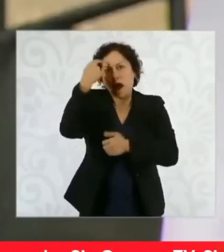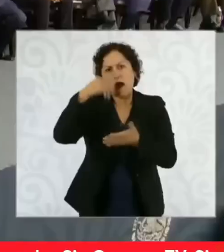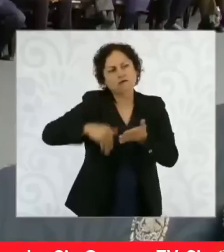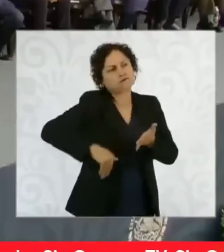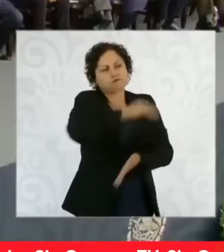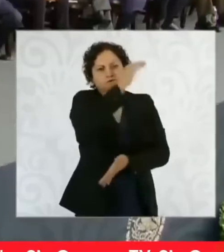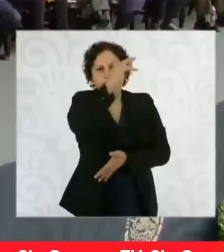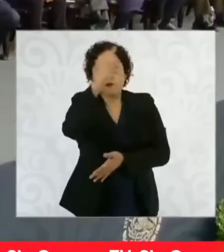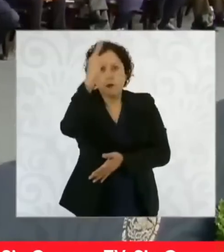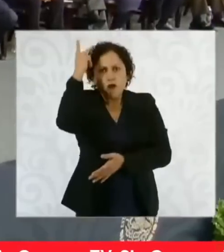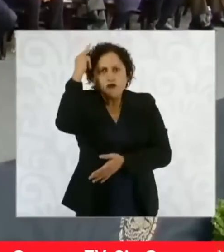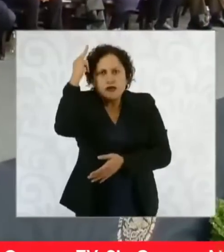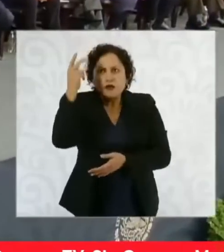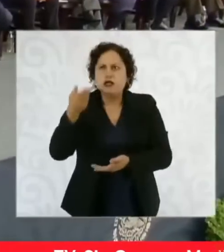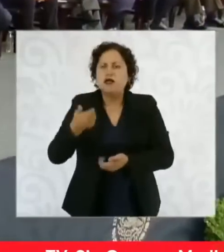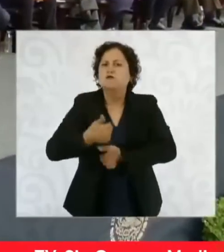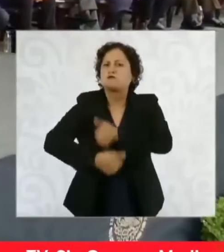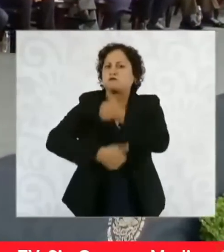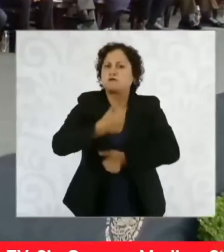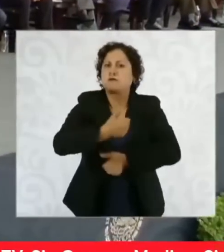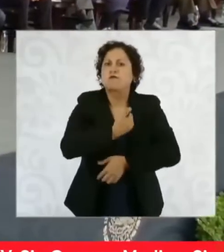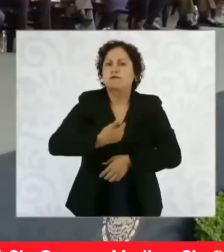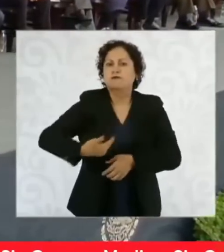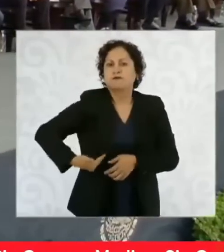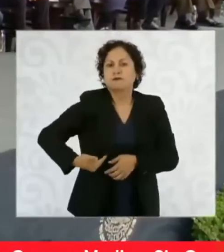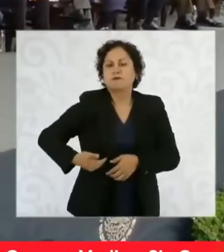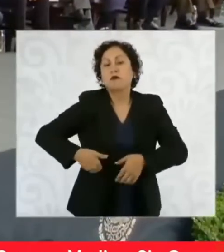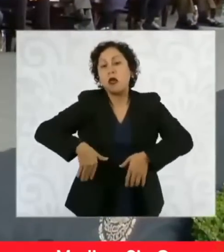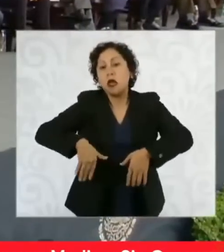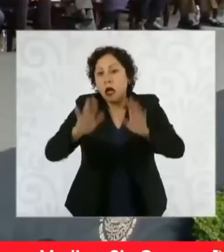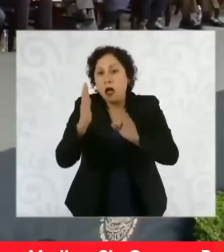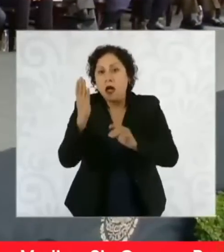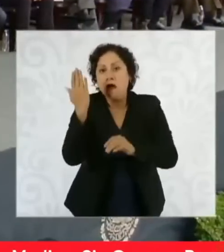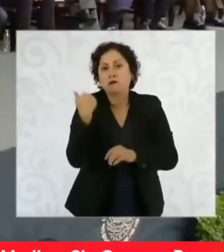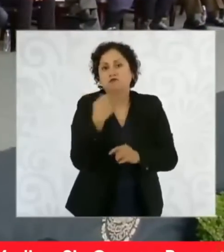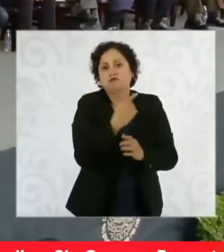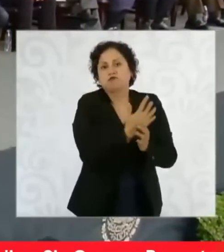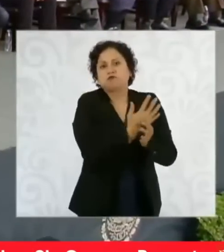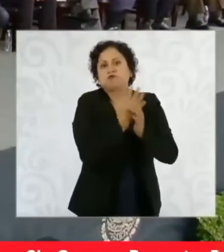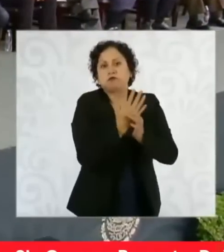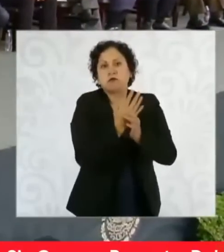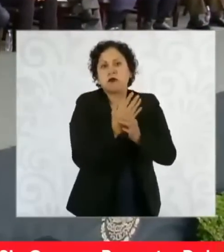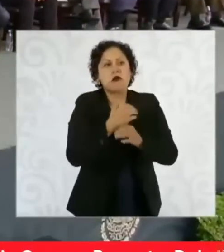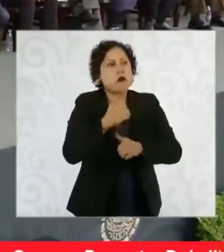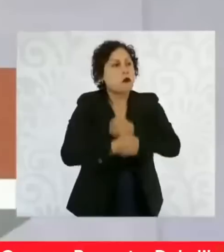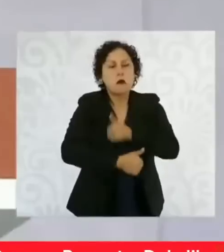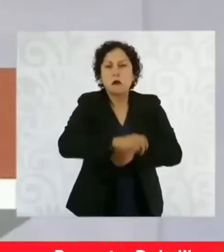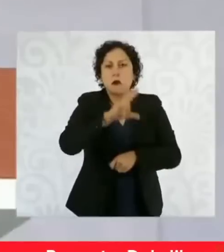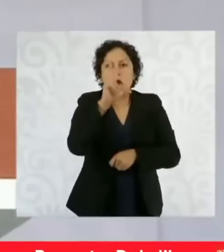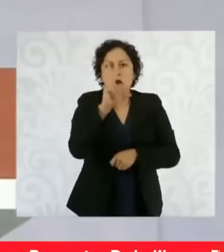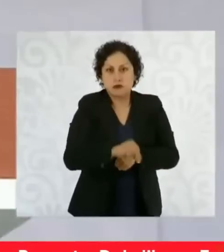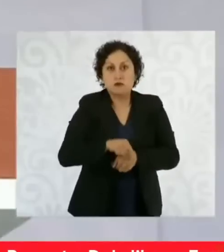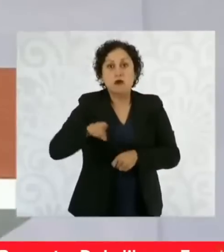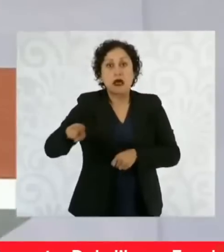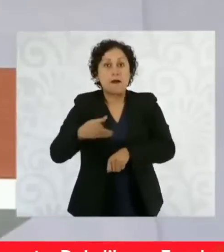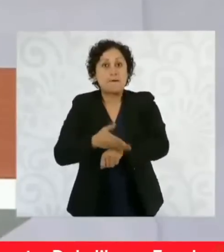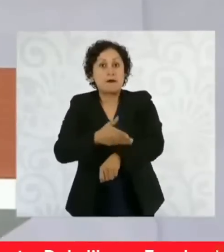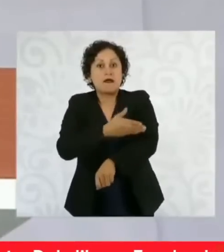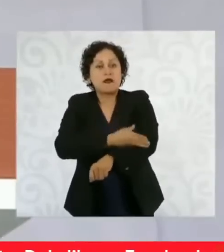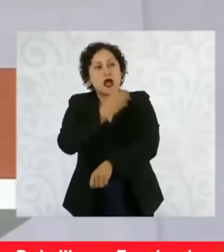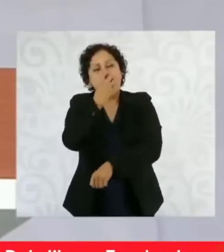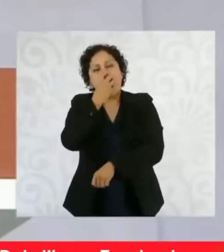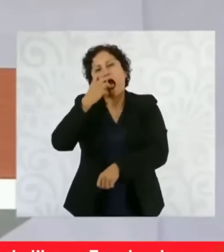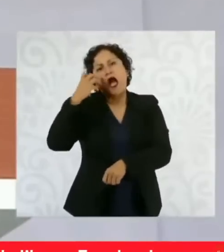Díaz, que había prometido en aquel entonces no reelegirse. Bajo el grito de sufragio efectivo, no